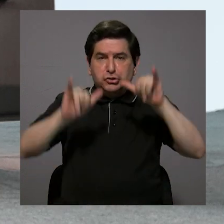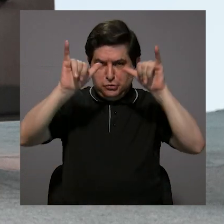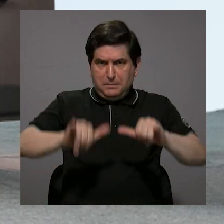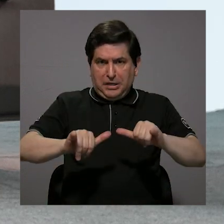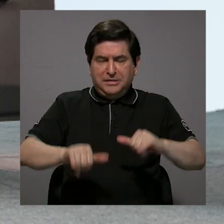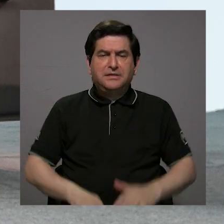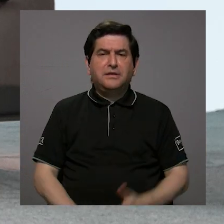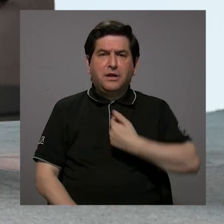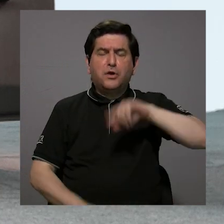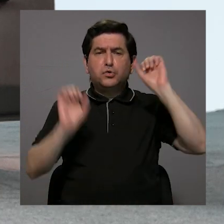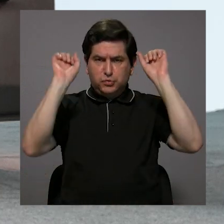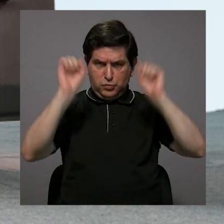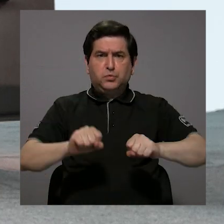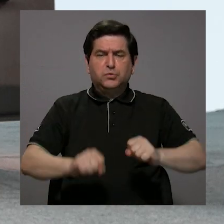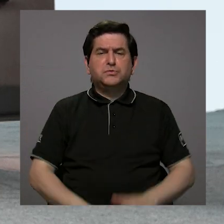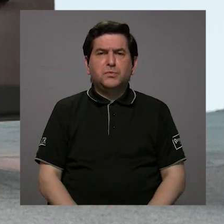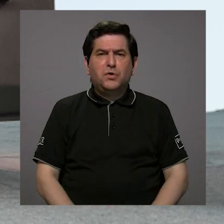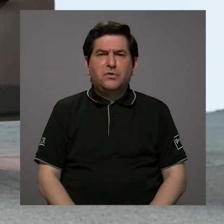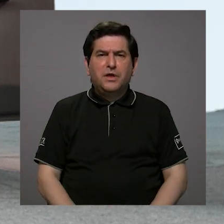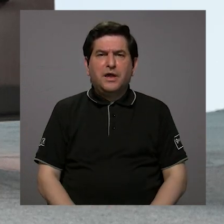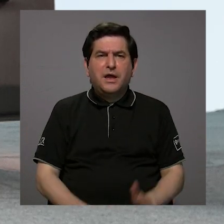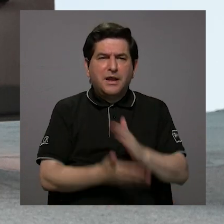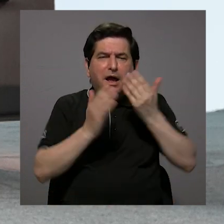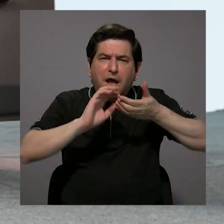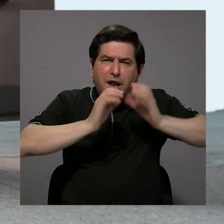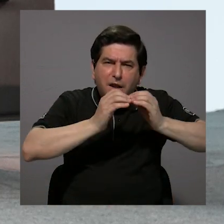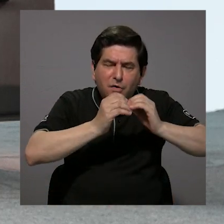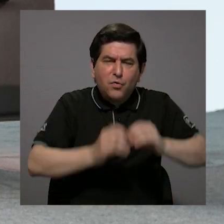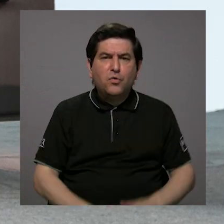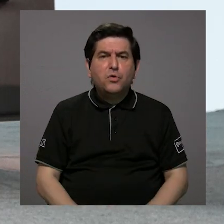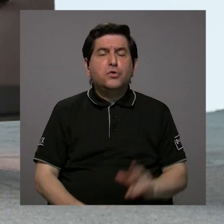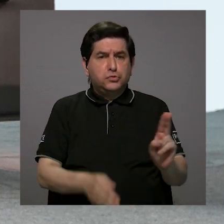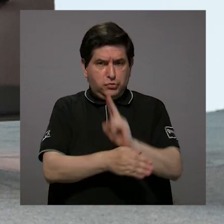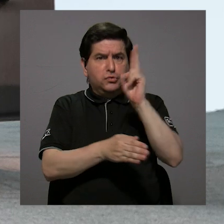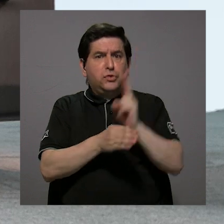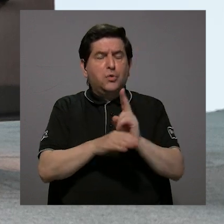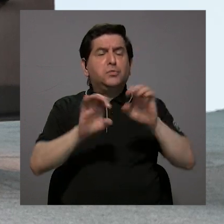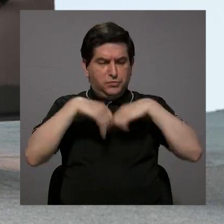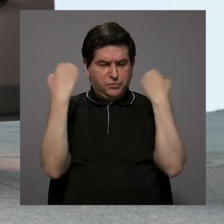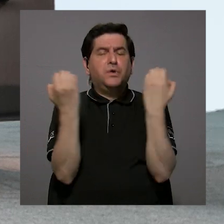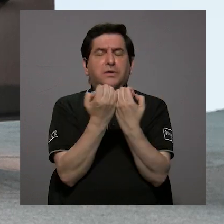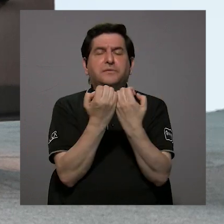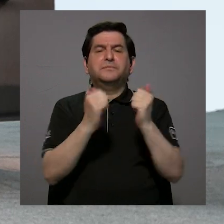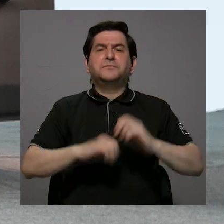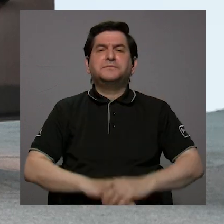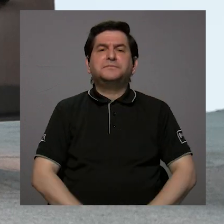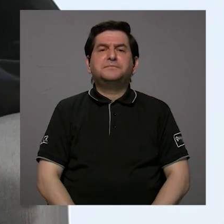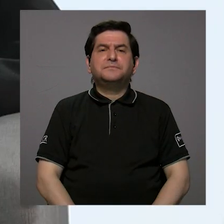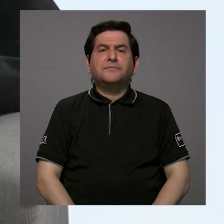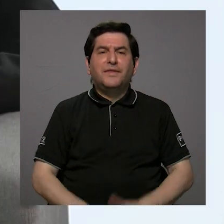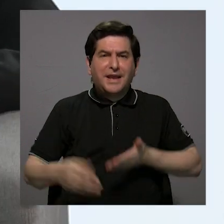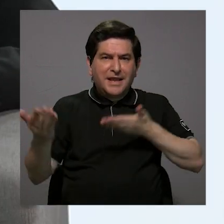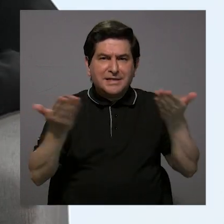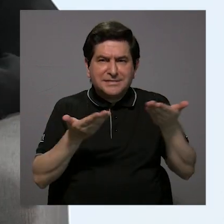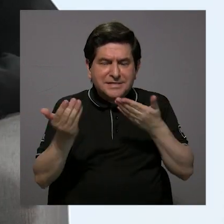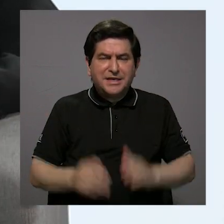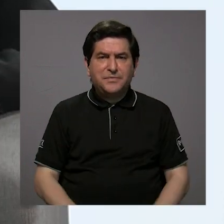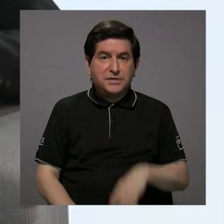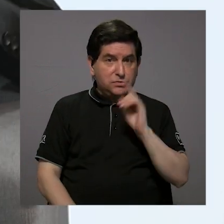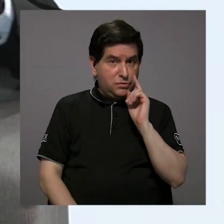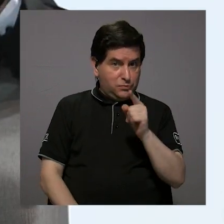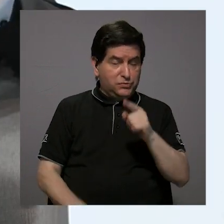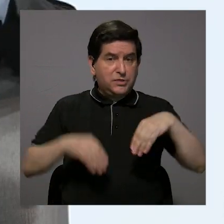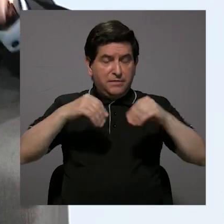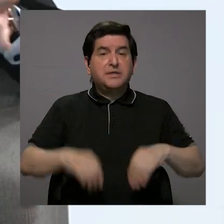hay estabilidad, hemos podido sacar algunos datos que sean útiles para los equipos. Los servicios